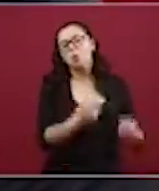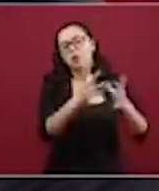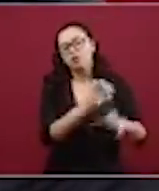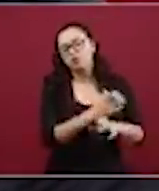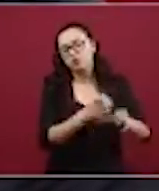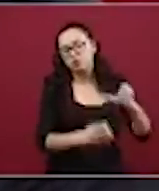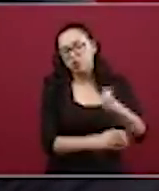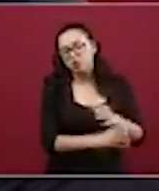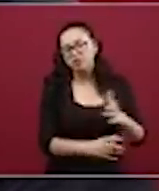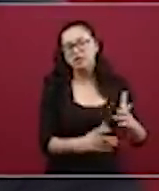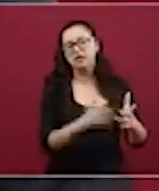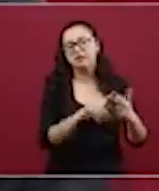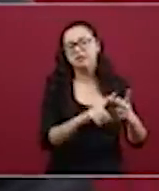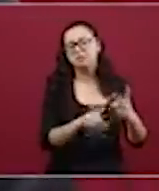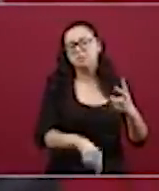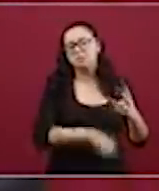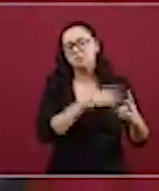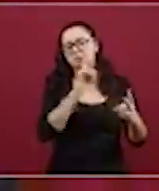o